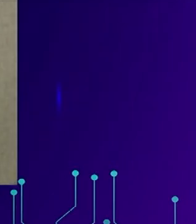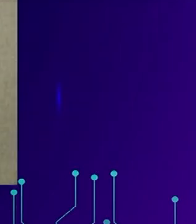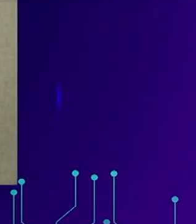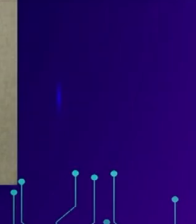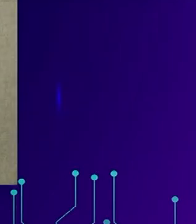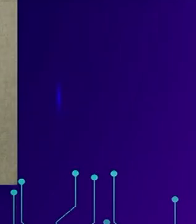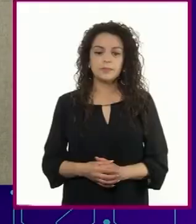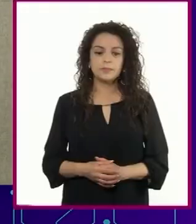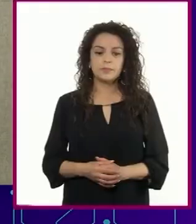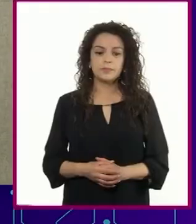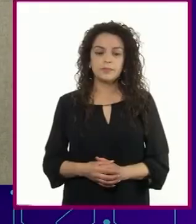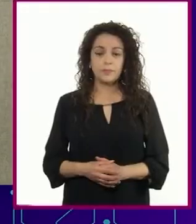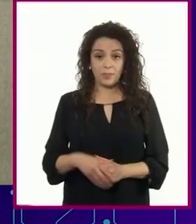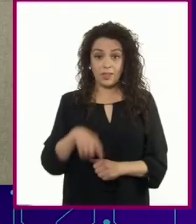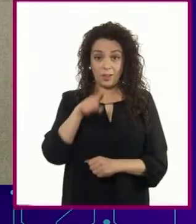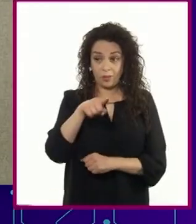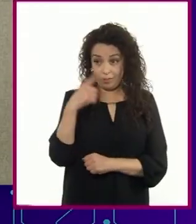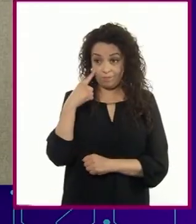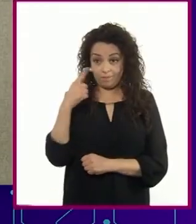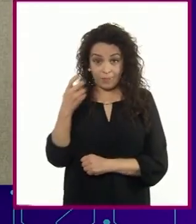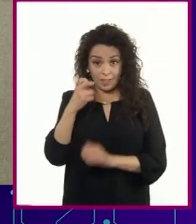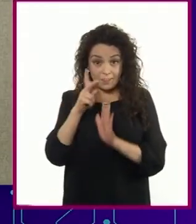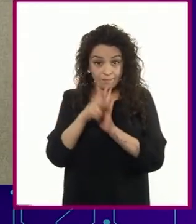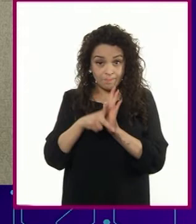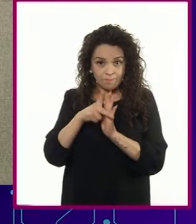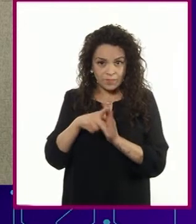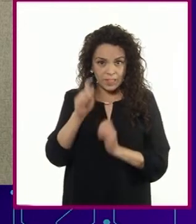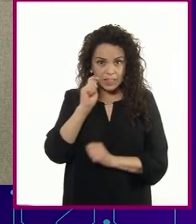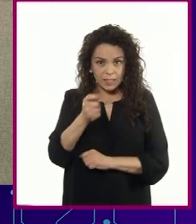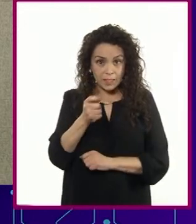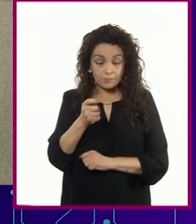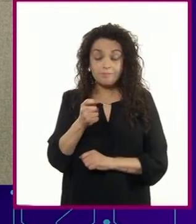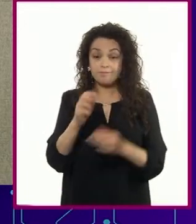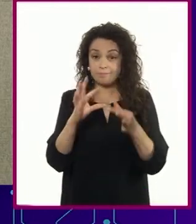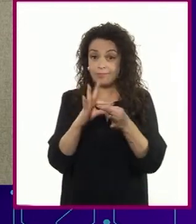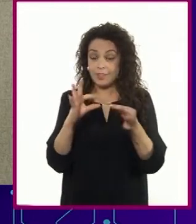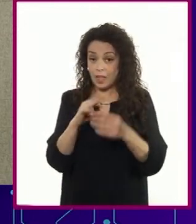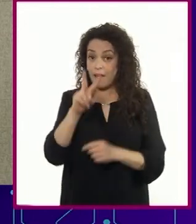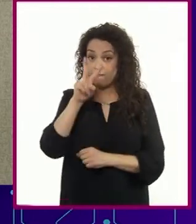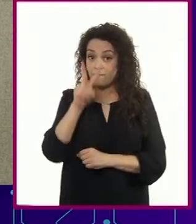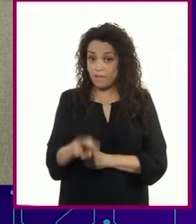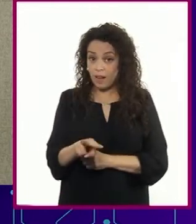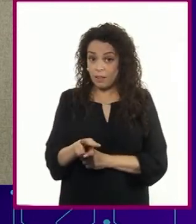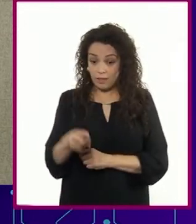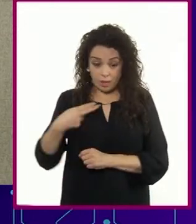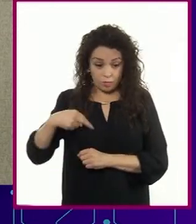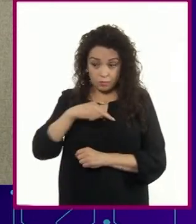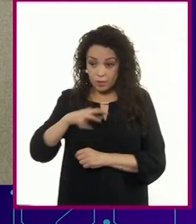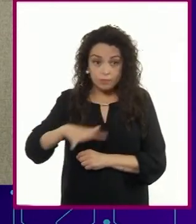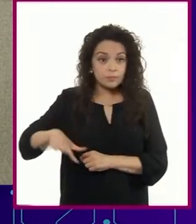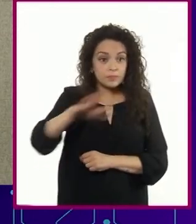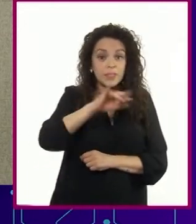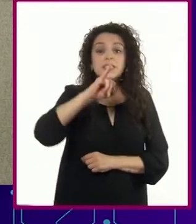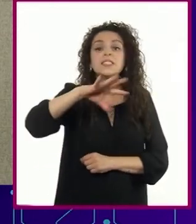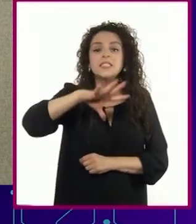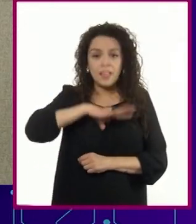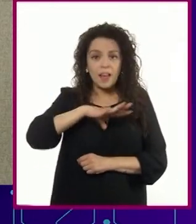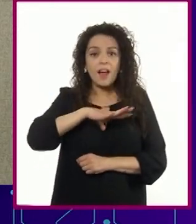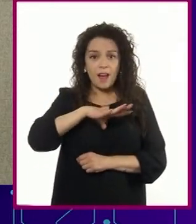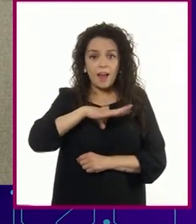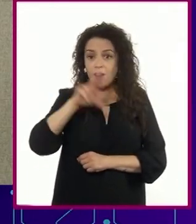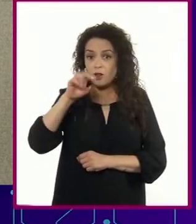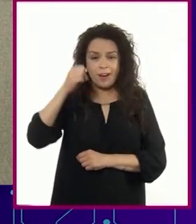Como pudiste ver, el video anterior nos muestra una realidad que no es ajena a nuestro entorno. Estos